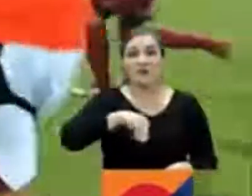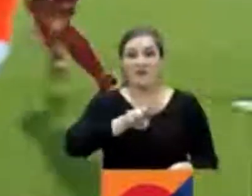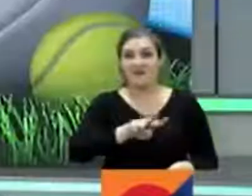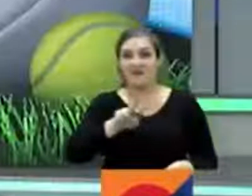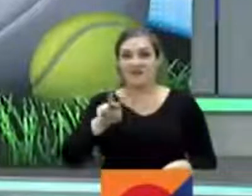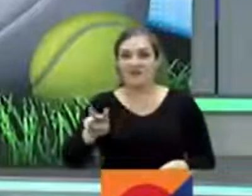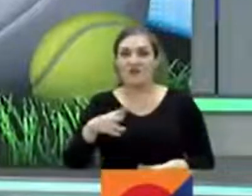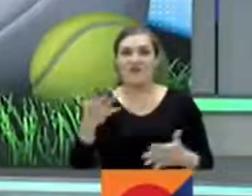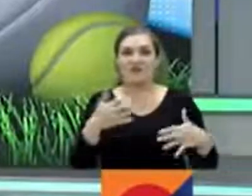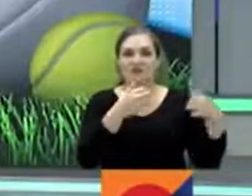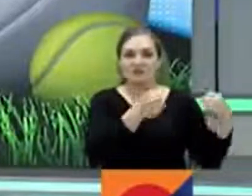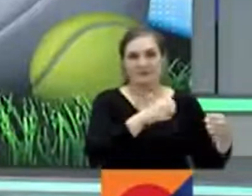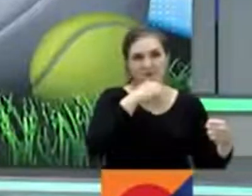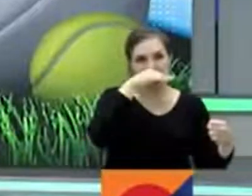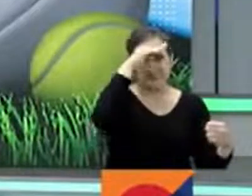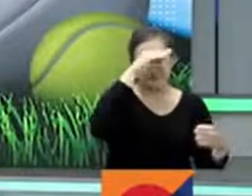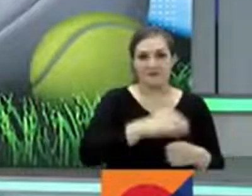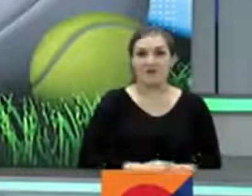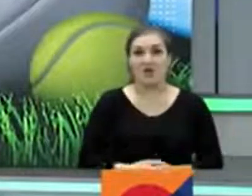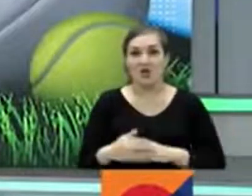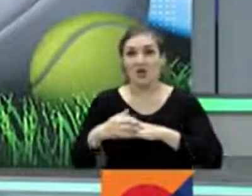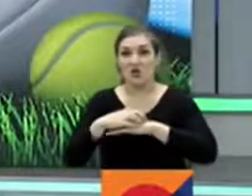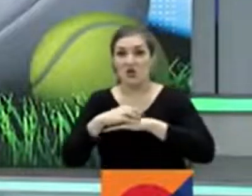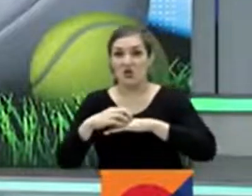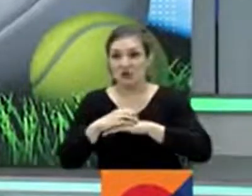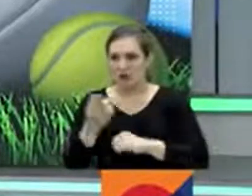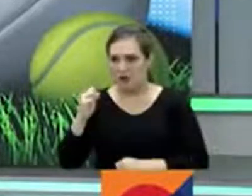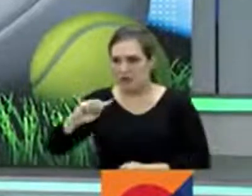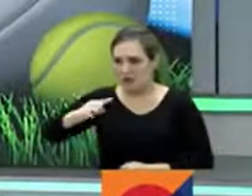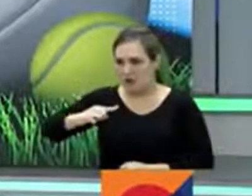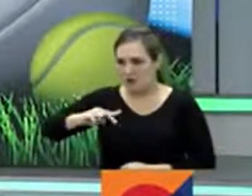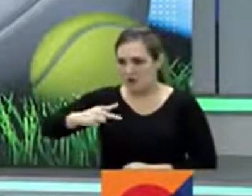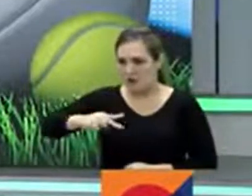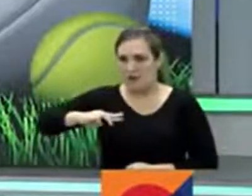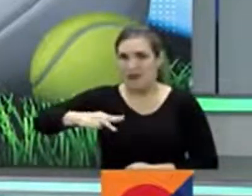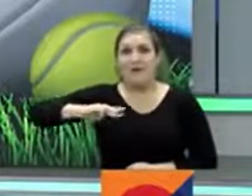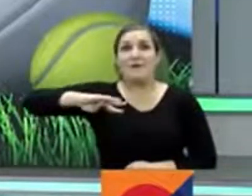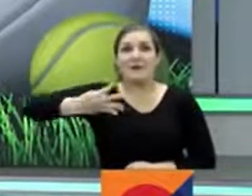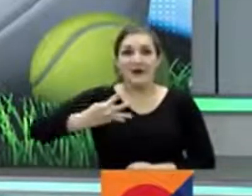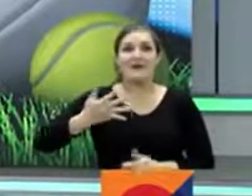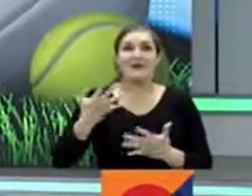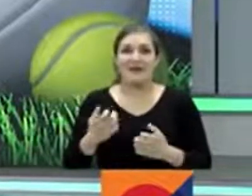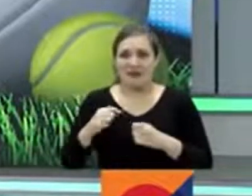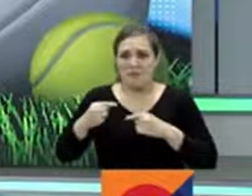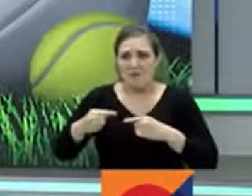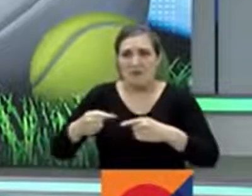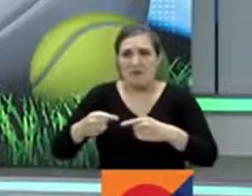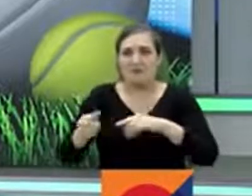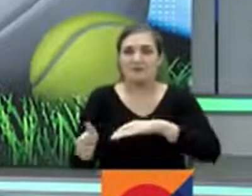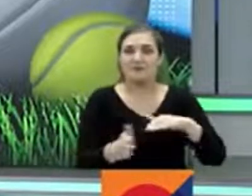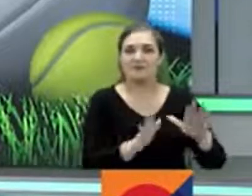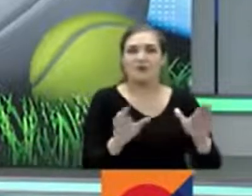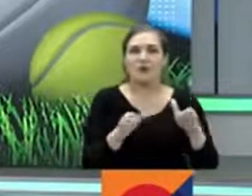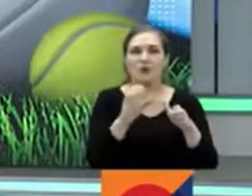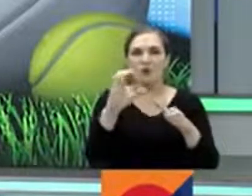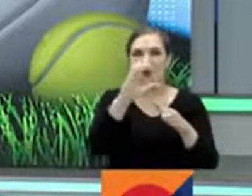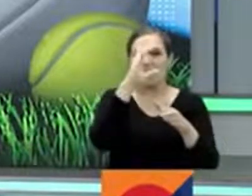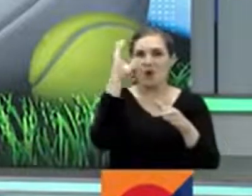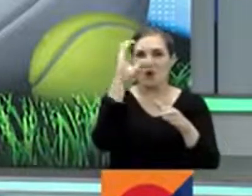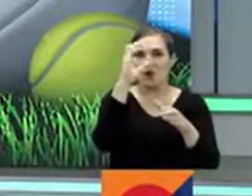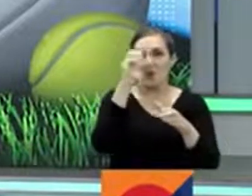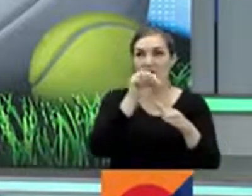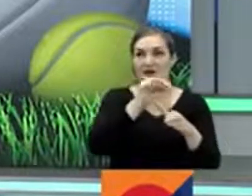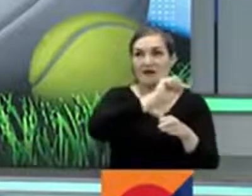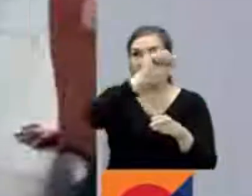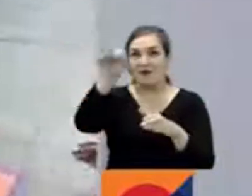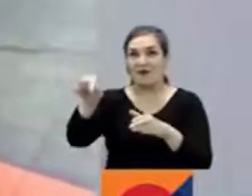Medellín. Por cierto, el Tolima, ¿no? 3 finales consecutivas que busca su cuarta estrella. Hablemos de la selección Colombia, pero la que sí va al Mundial en